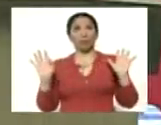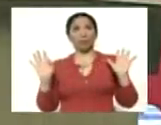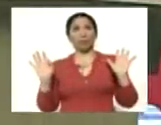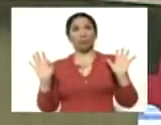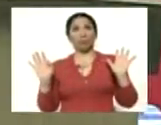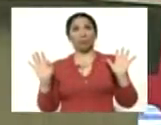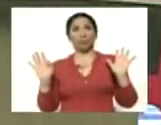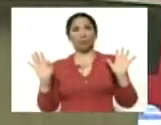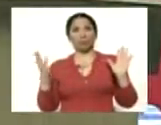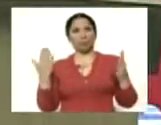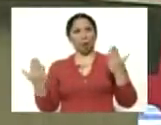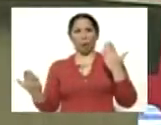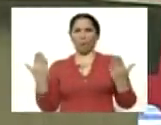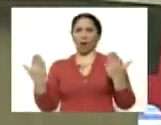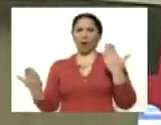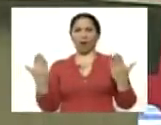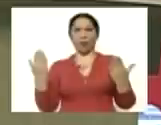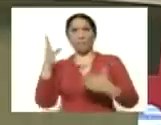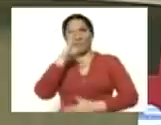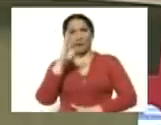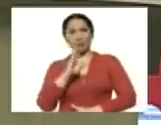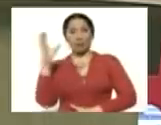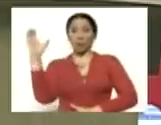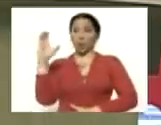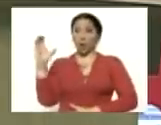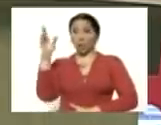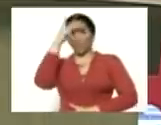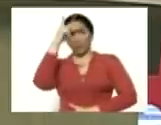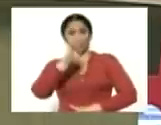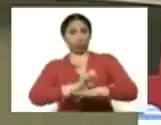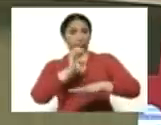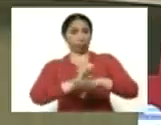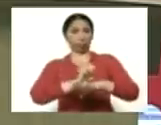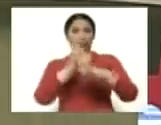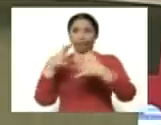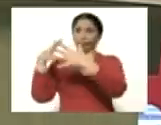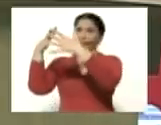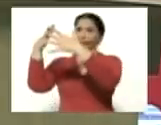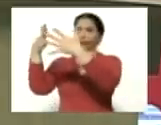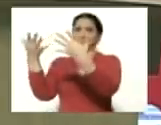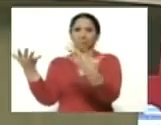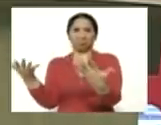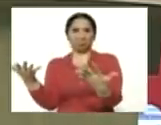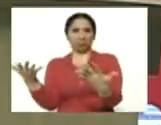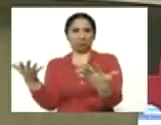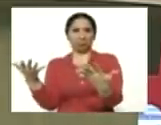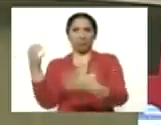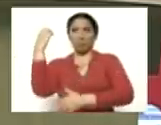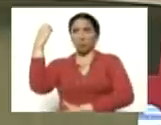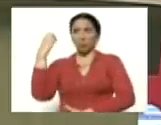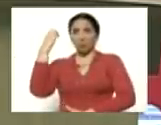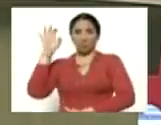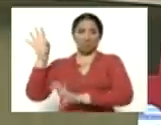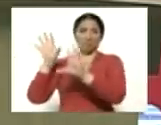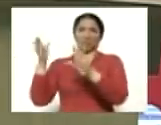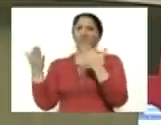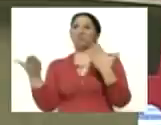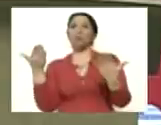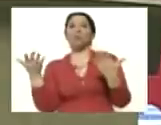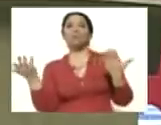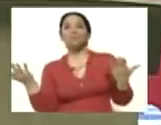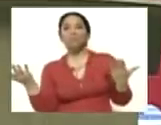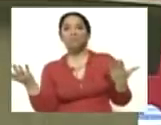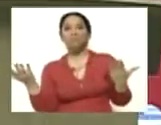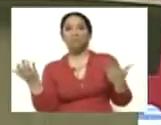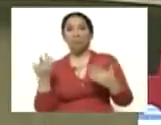Basta con comparar con Brasil, con Colombia, con Perú, con Ecuador, con Estados Unidos de Norteamérica, con Europa.